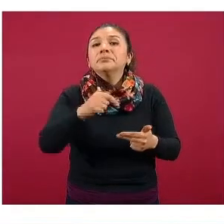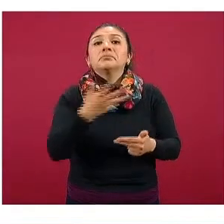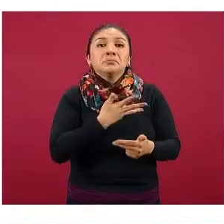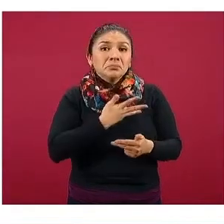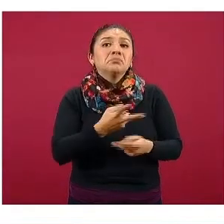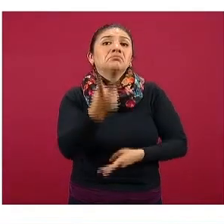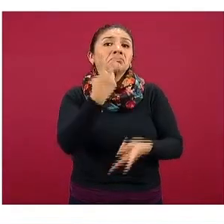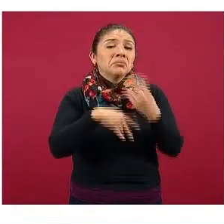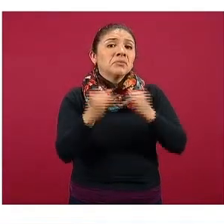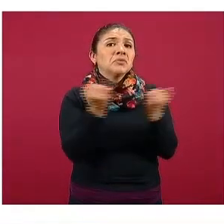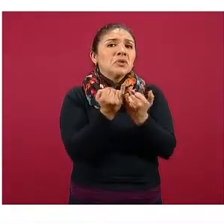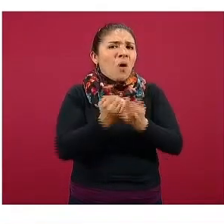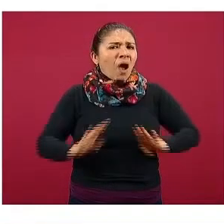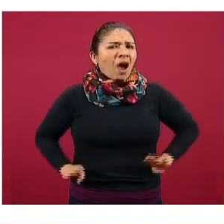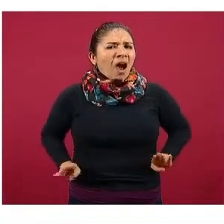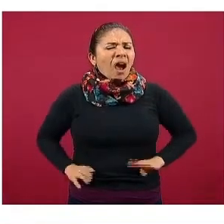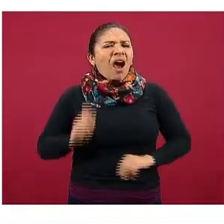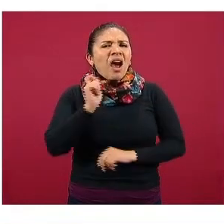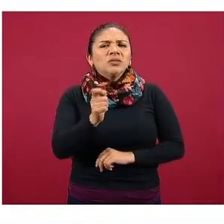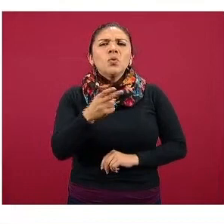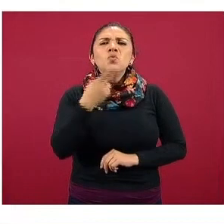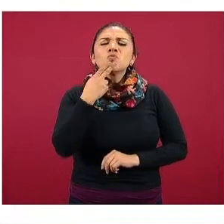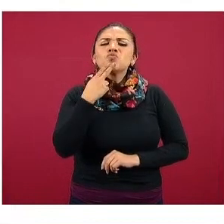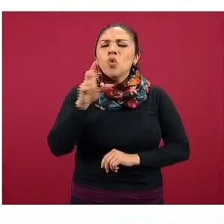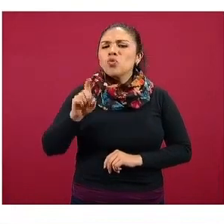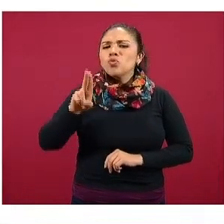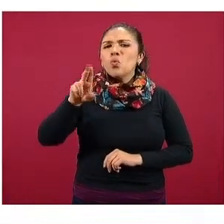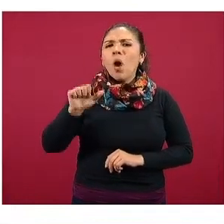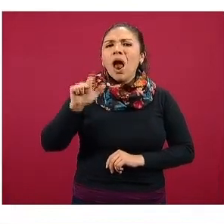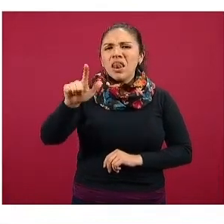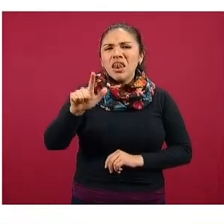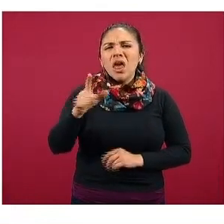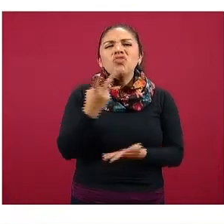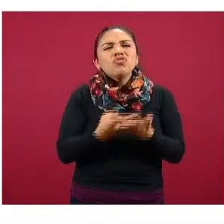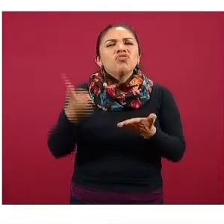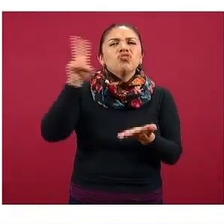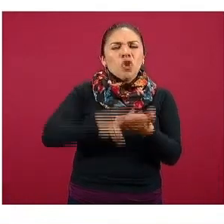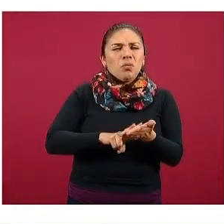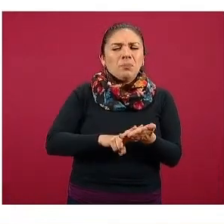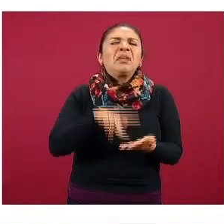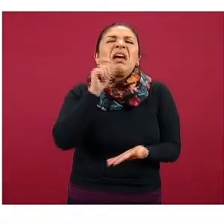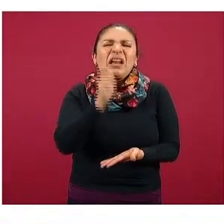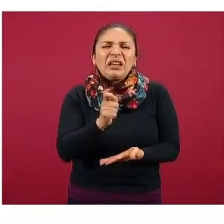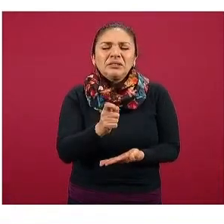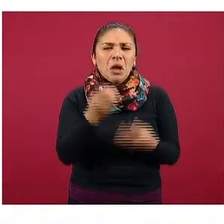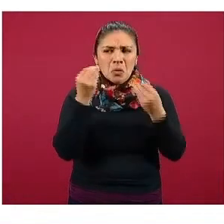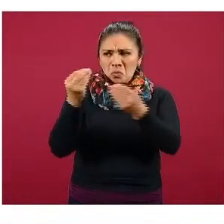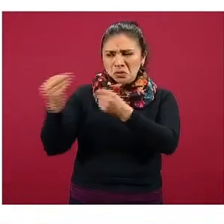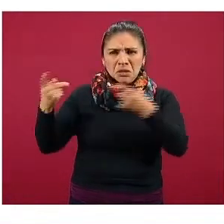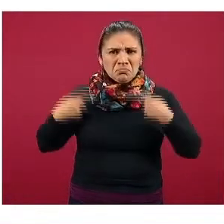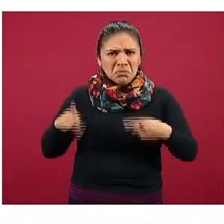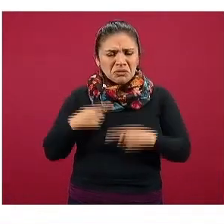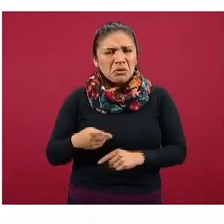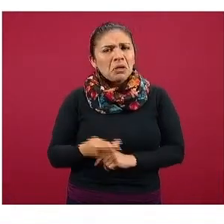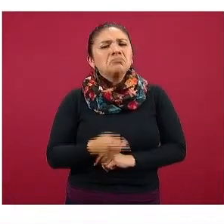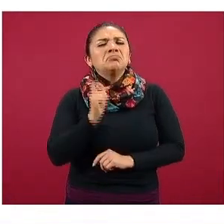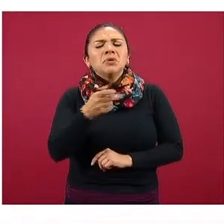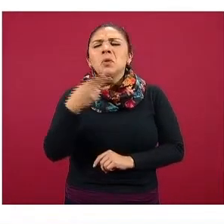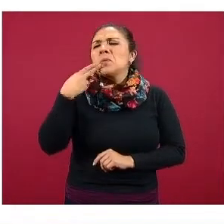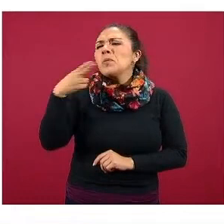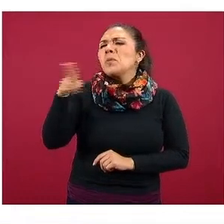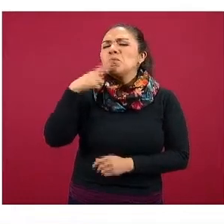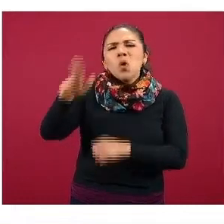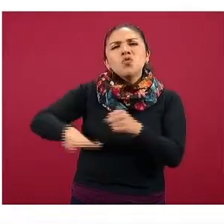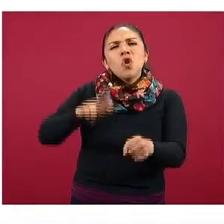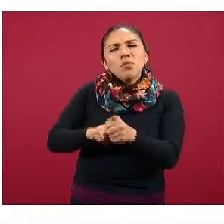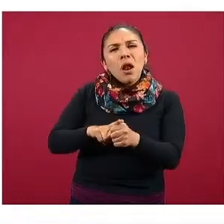una condición que hemos conocido como el uso dual. Esto significa que muchas personas consumen cigarros convencionales